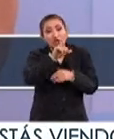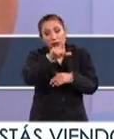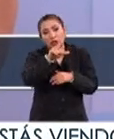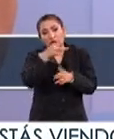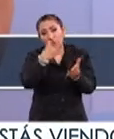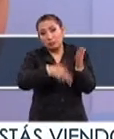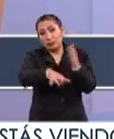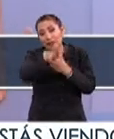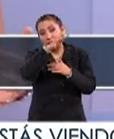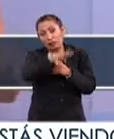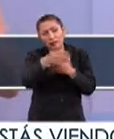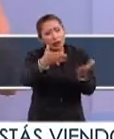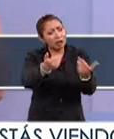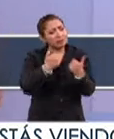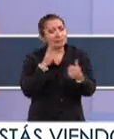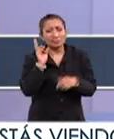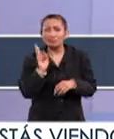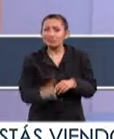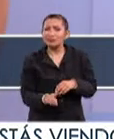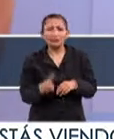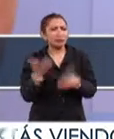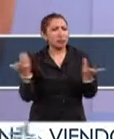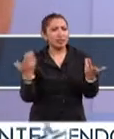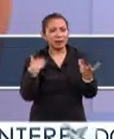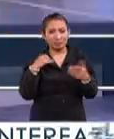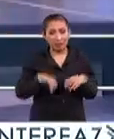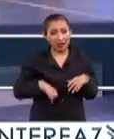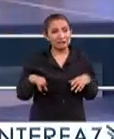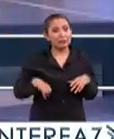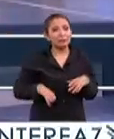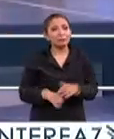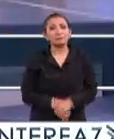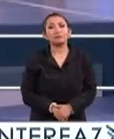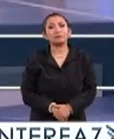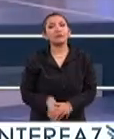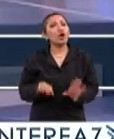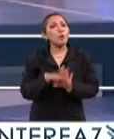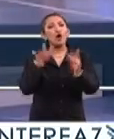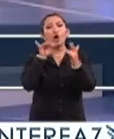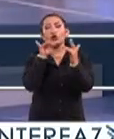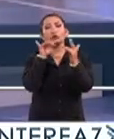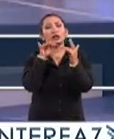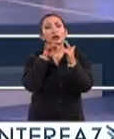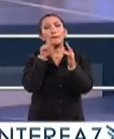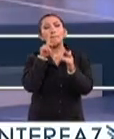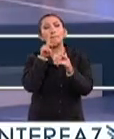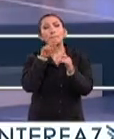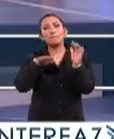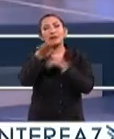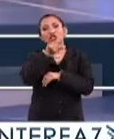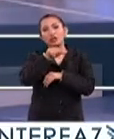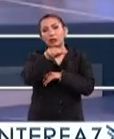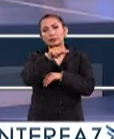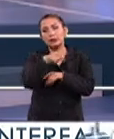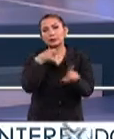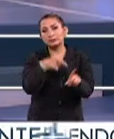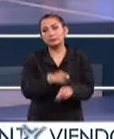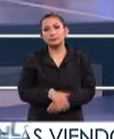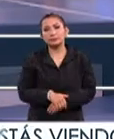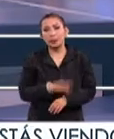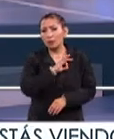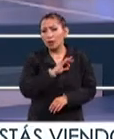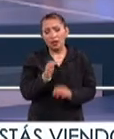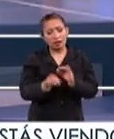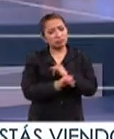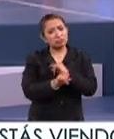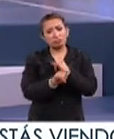en 2019, pues va a ser una cosa interesante. ¿Cómo se pueden poner en contacto con Piso 16 específicamente? Nos pueden